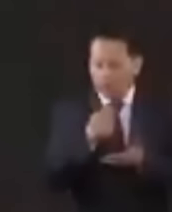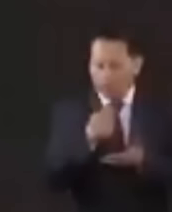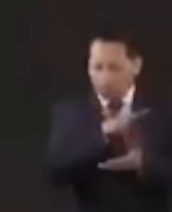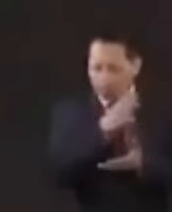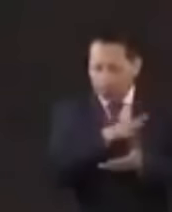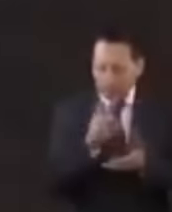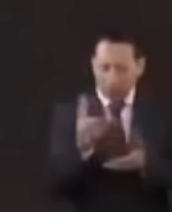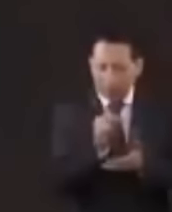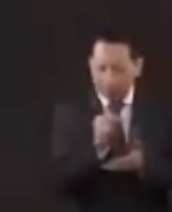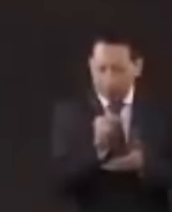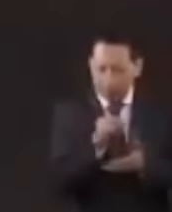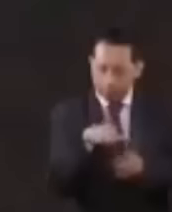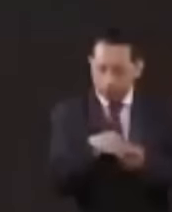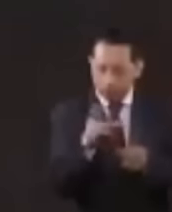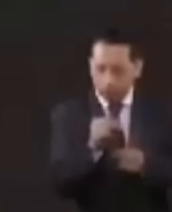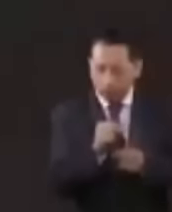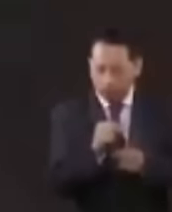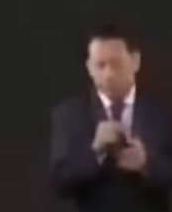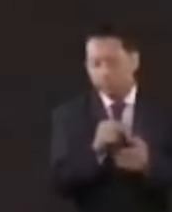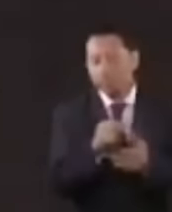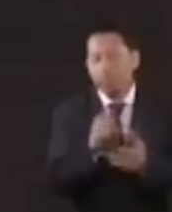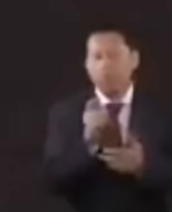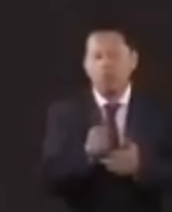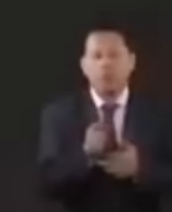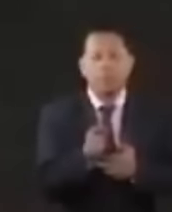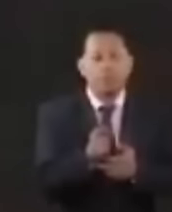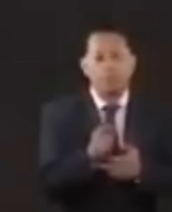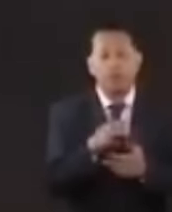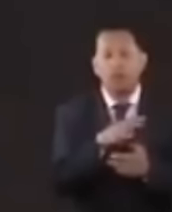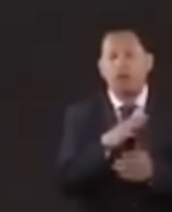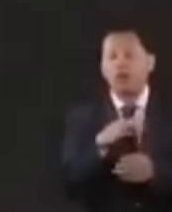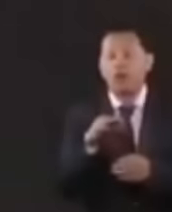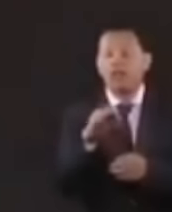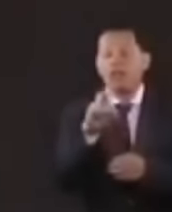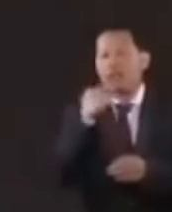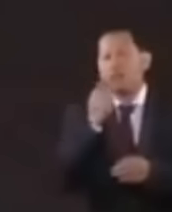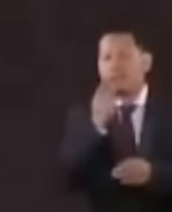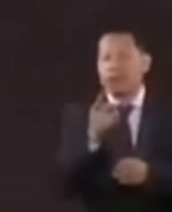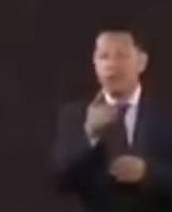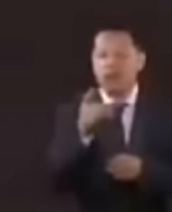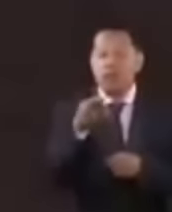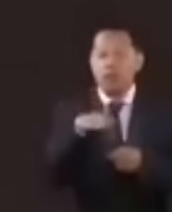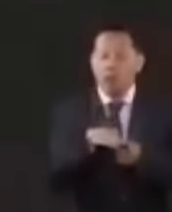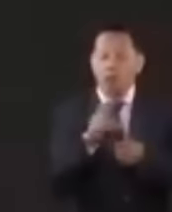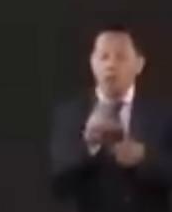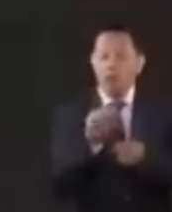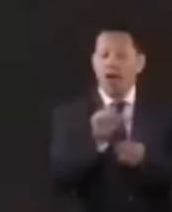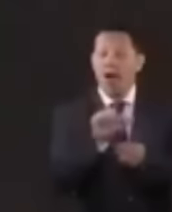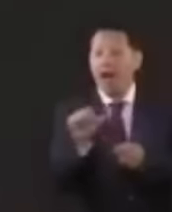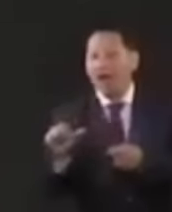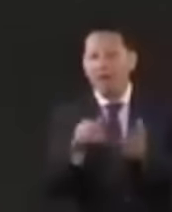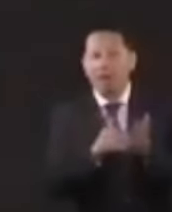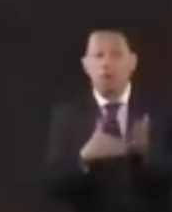general. Votaron en contra de millones de mexicanas y